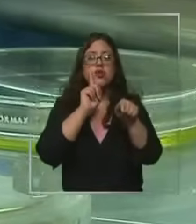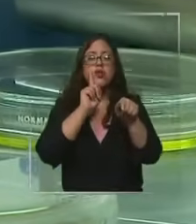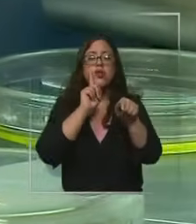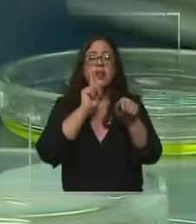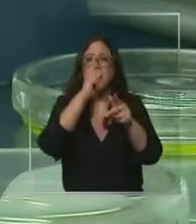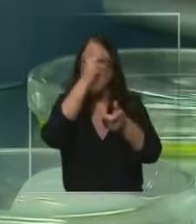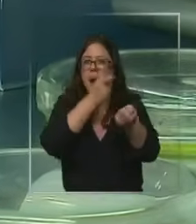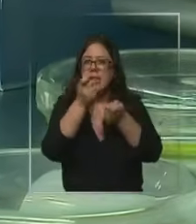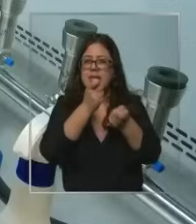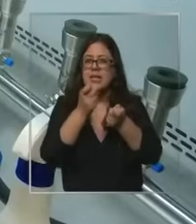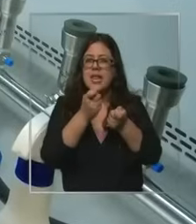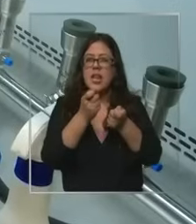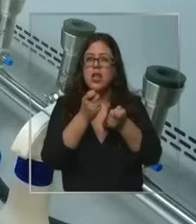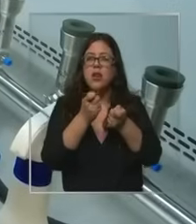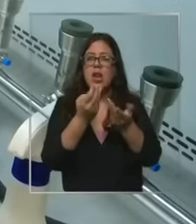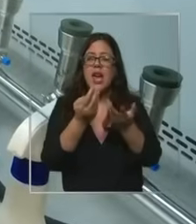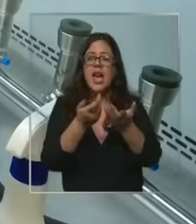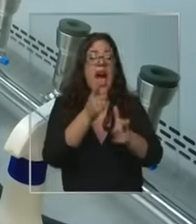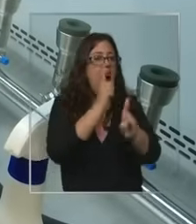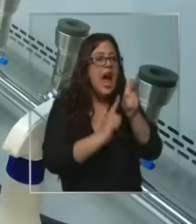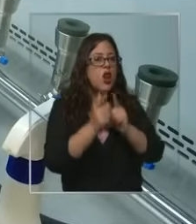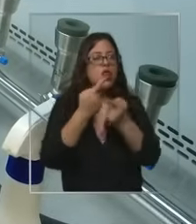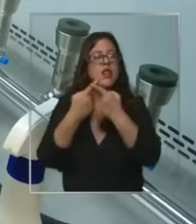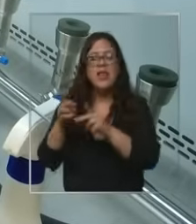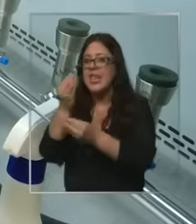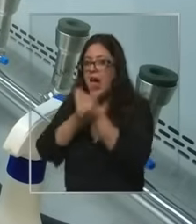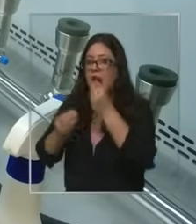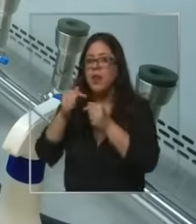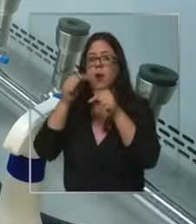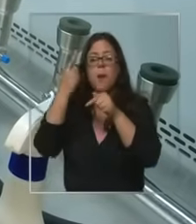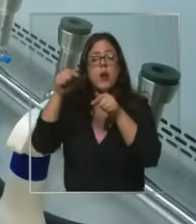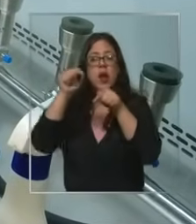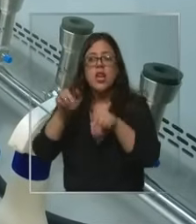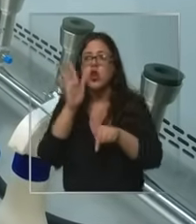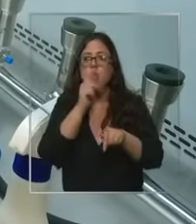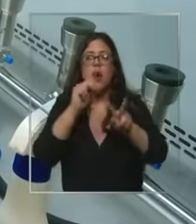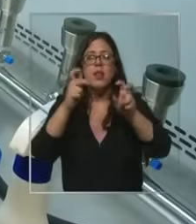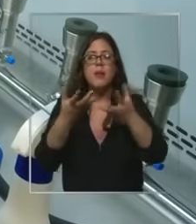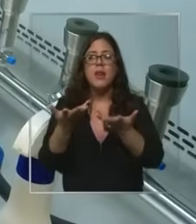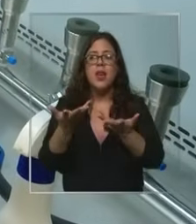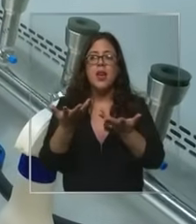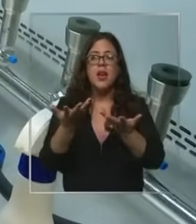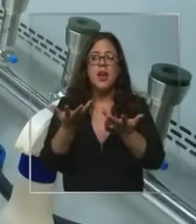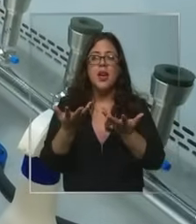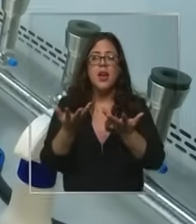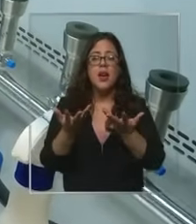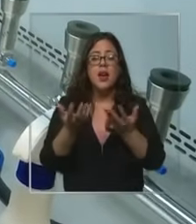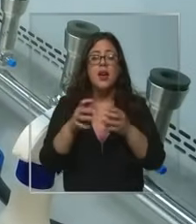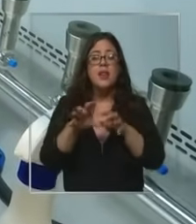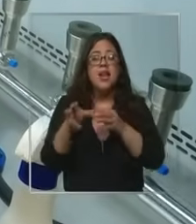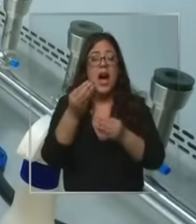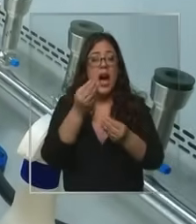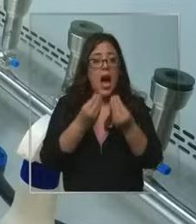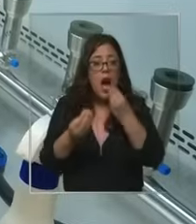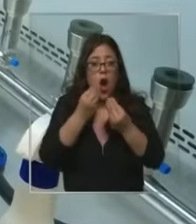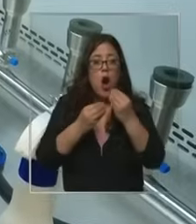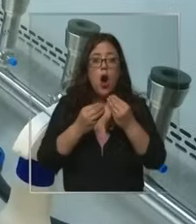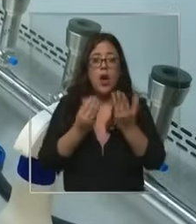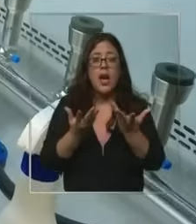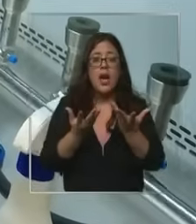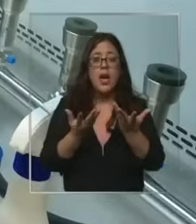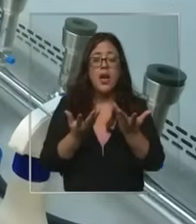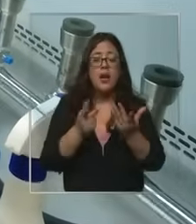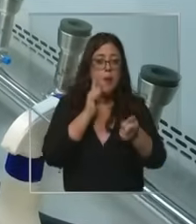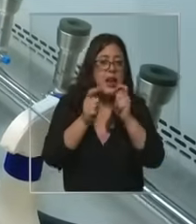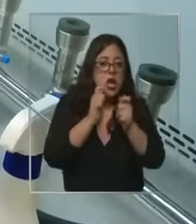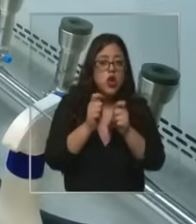alcohólica que a un alimento. El reglamento sanitario no hace alusiones a elementos de seguridad de inflamabilidad de un alimento, porque se espera